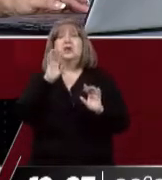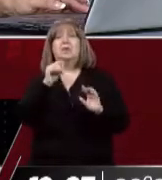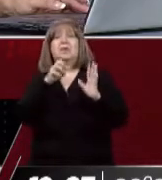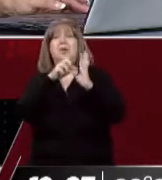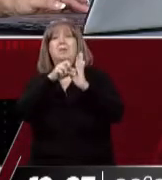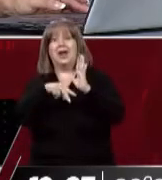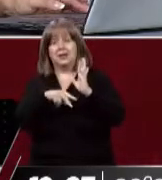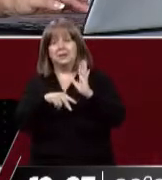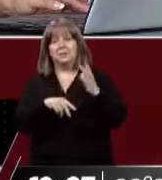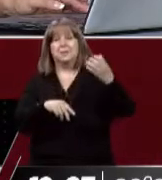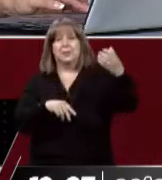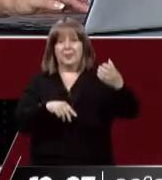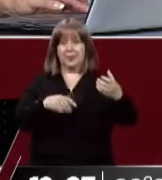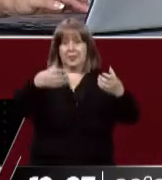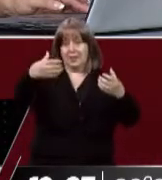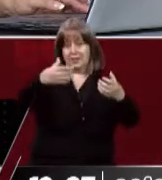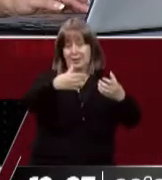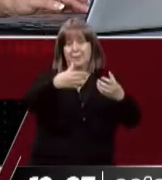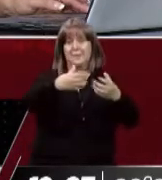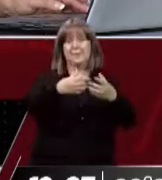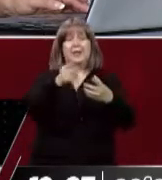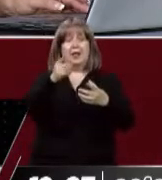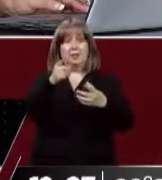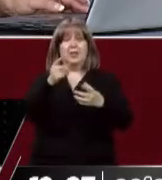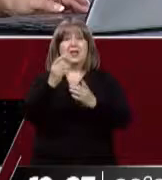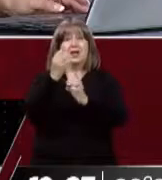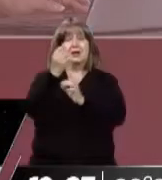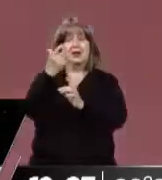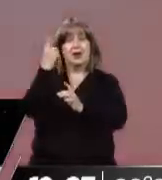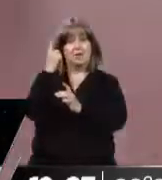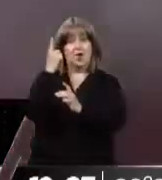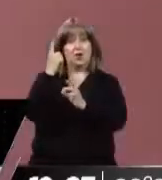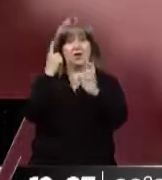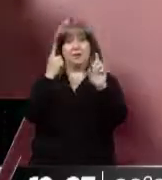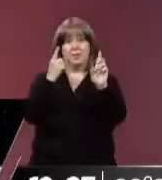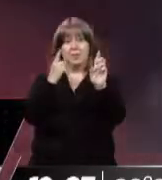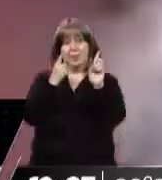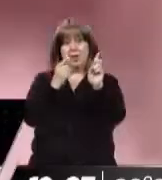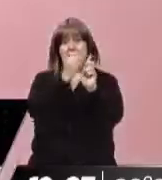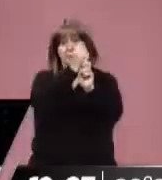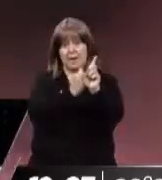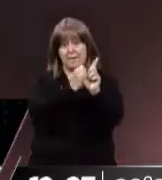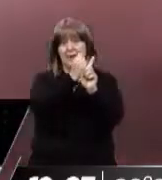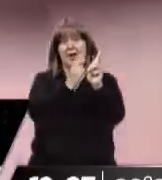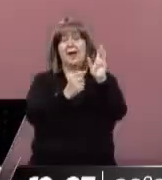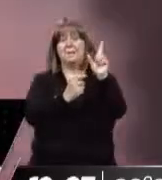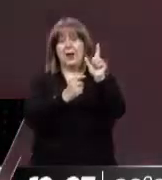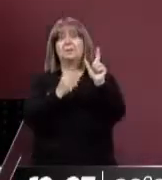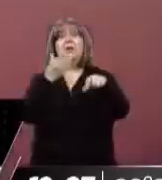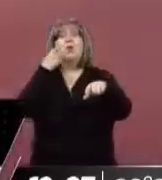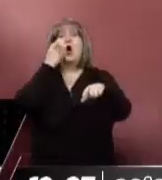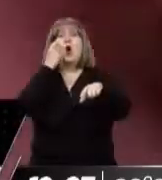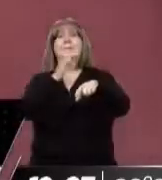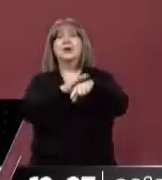de ambos como el de donde se ve manipulando el arma exactamente este ha sido uno de los últimos vídeos que se ha incorporado al expediente